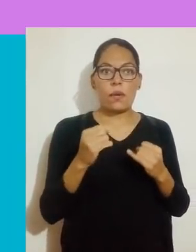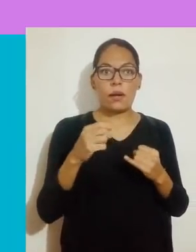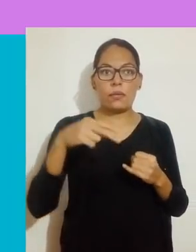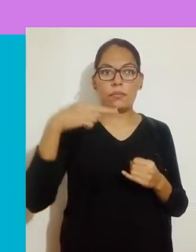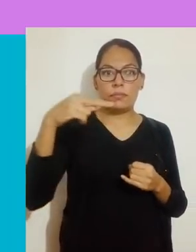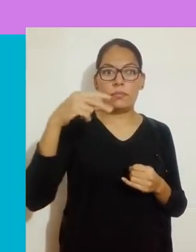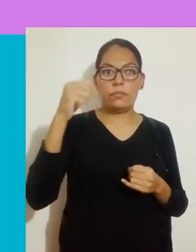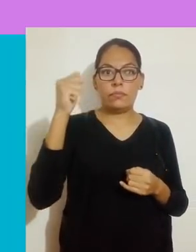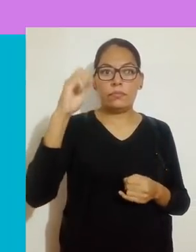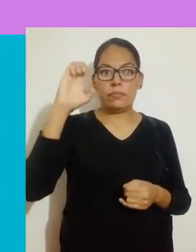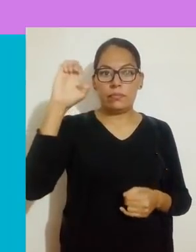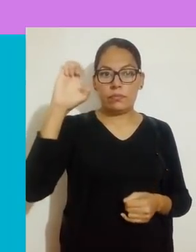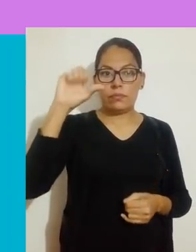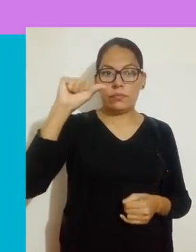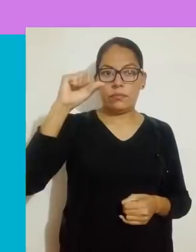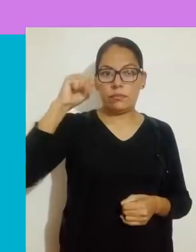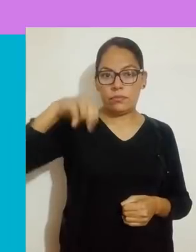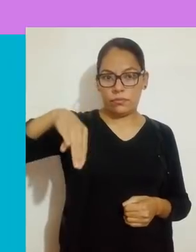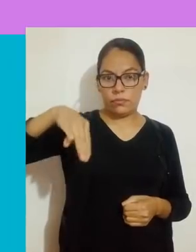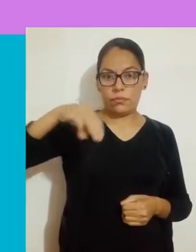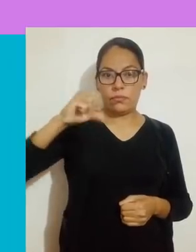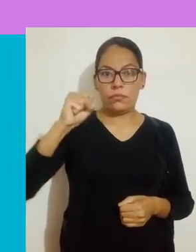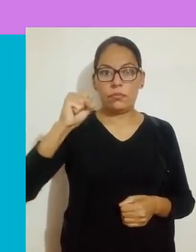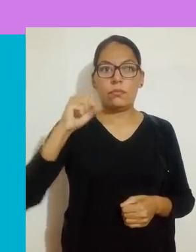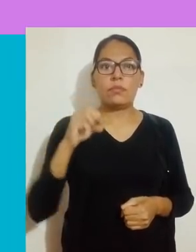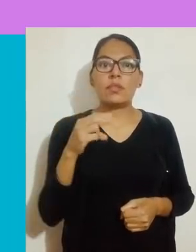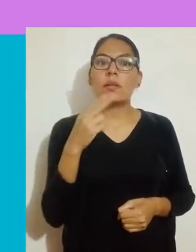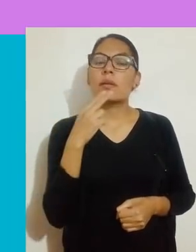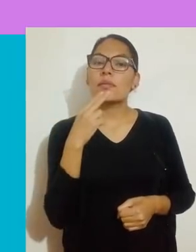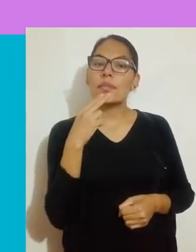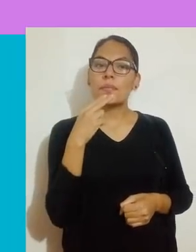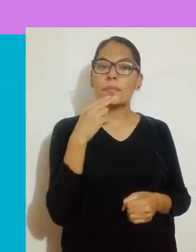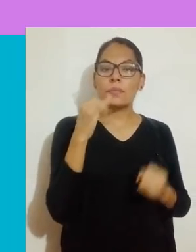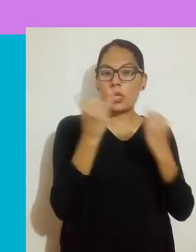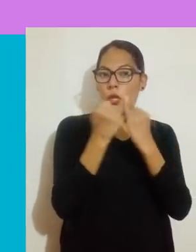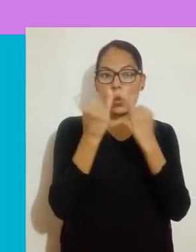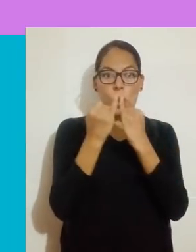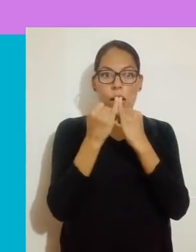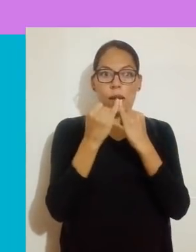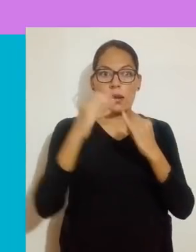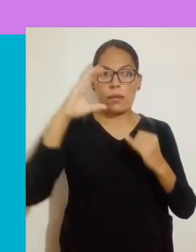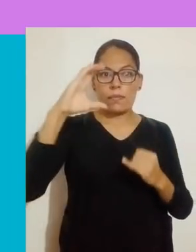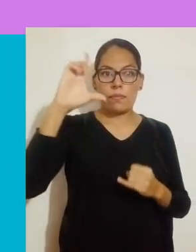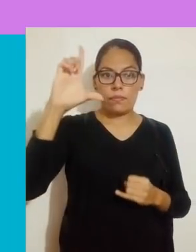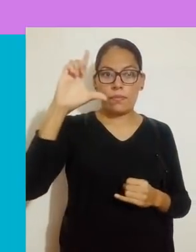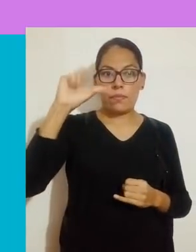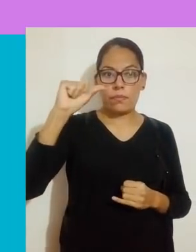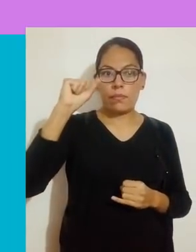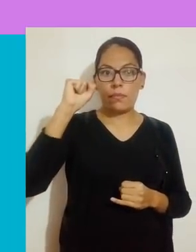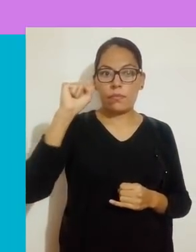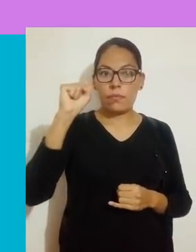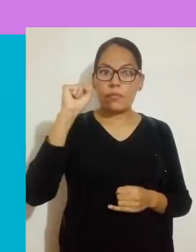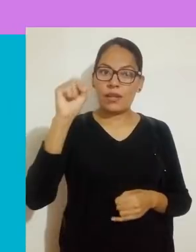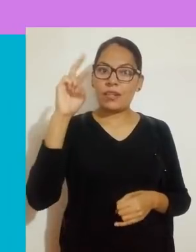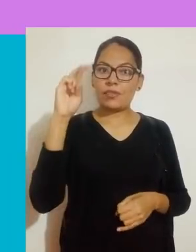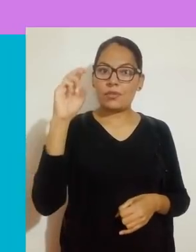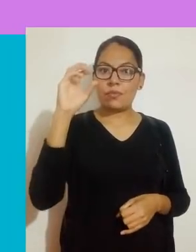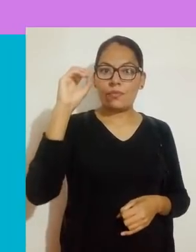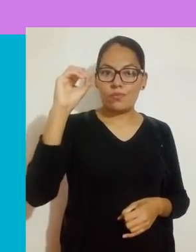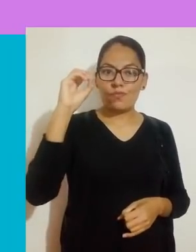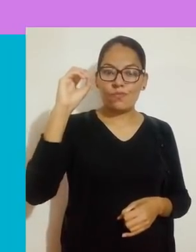nueva plataforma de la nueva escuela mexicana te da los mismos beneficios que Teams,